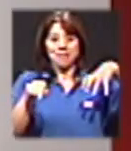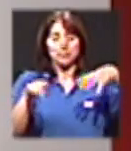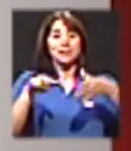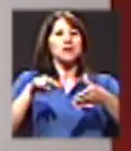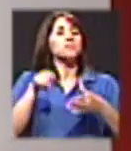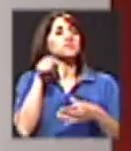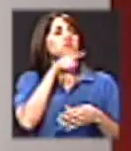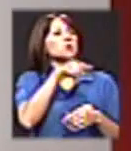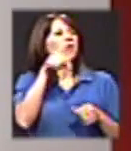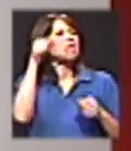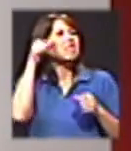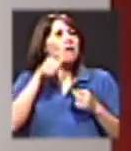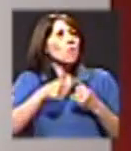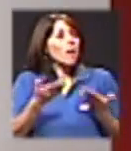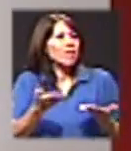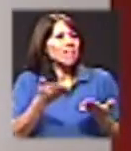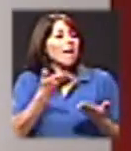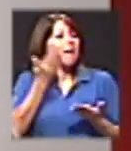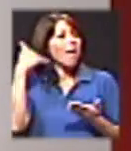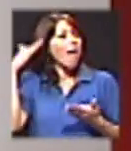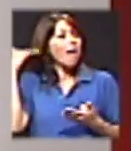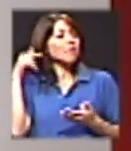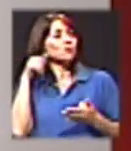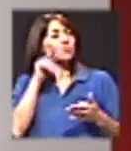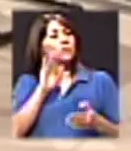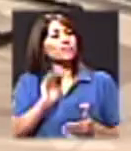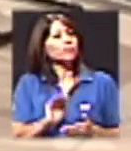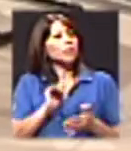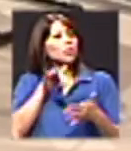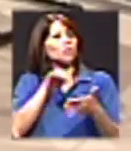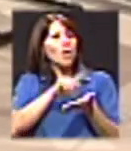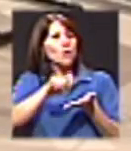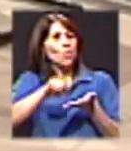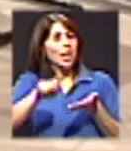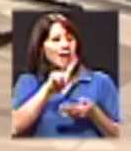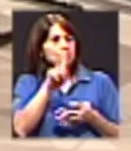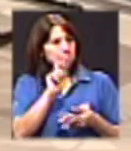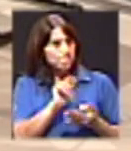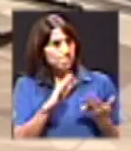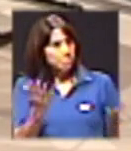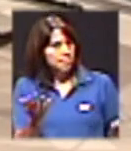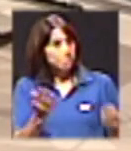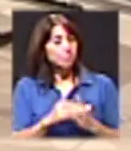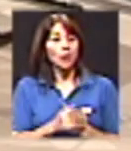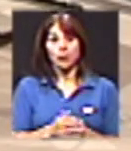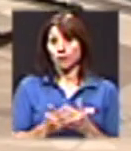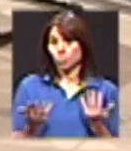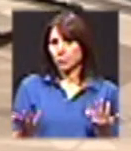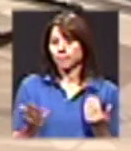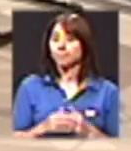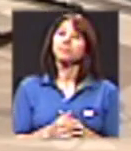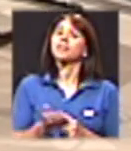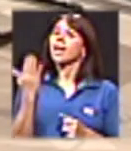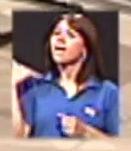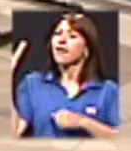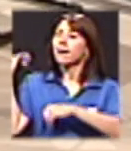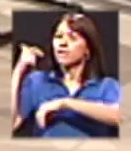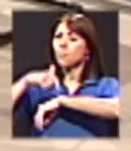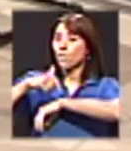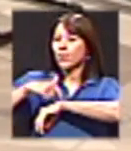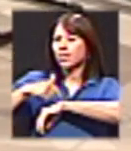recuerda de sus años de escuela primaria? Sí, bueno, la vida en Heredia en aquel